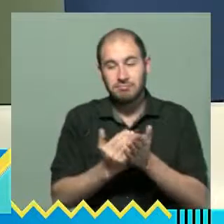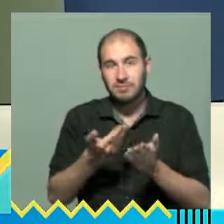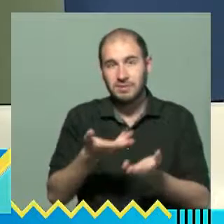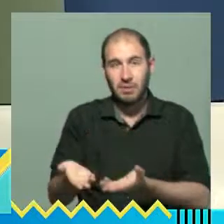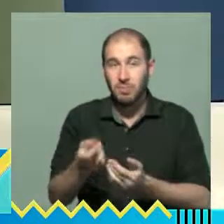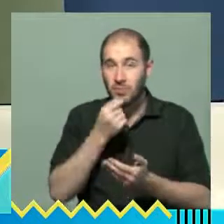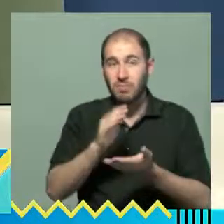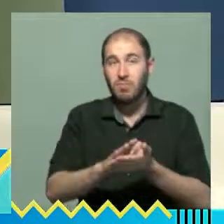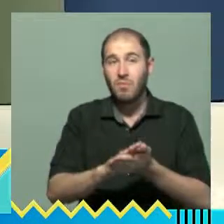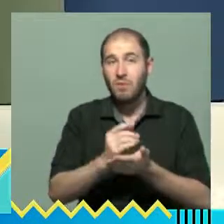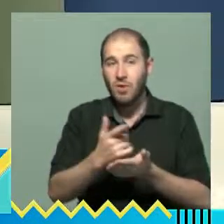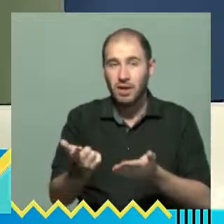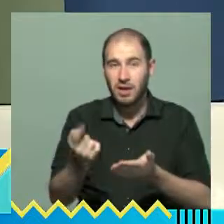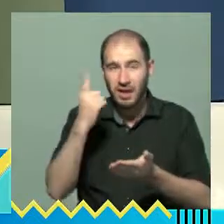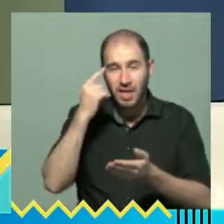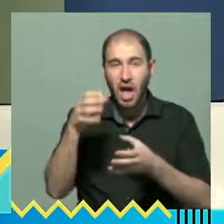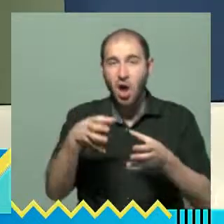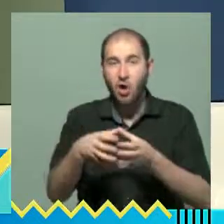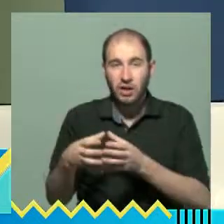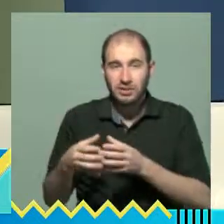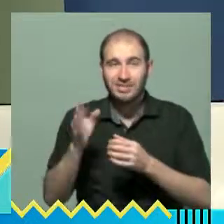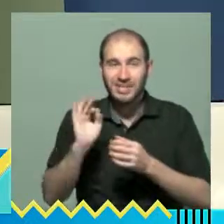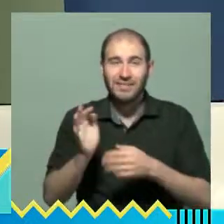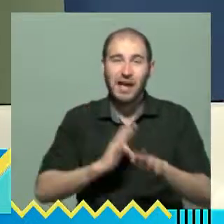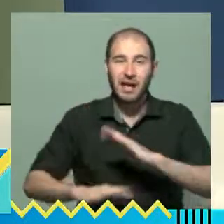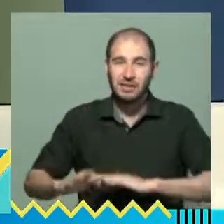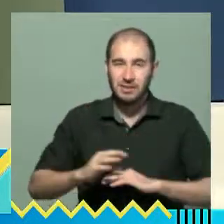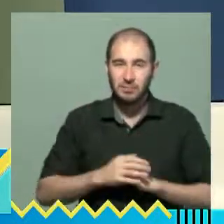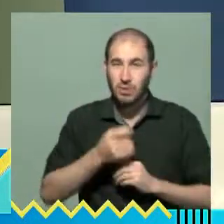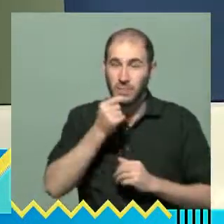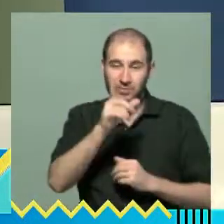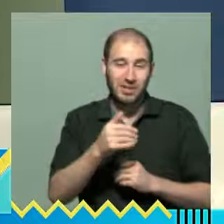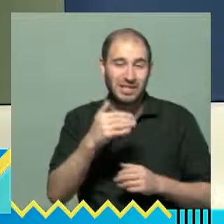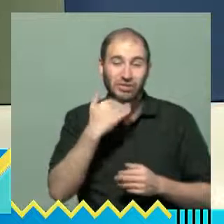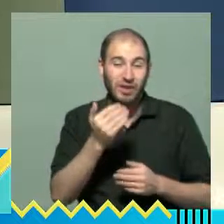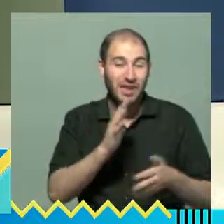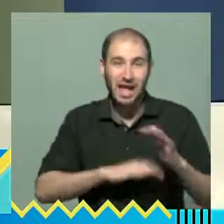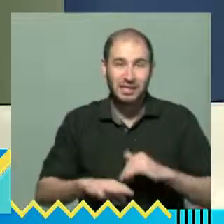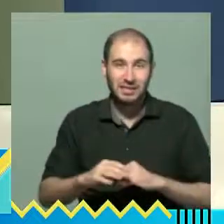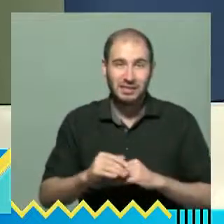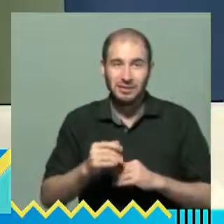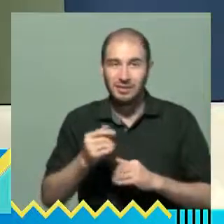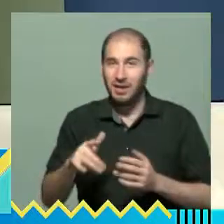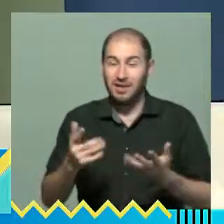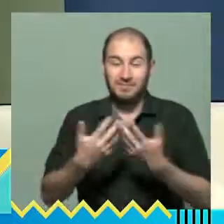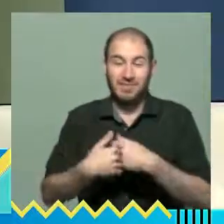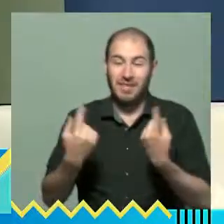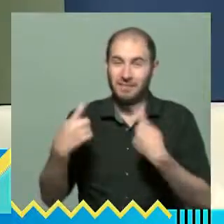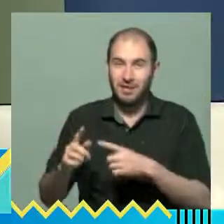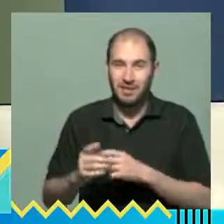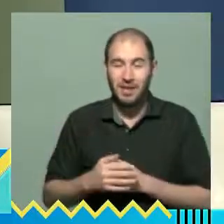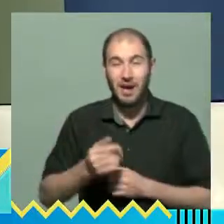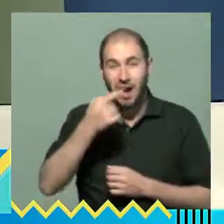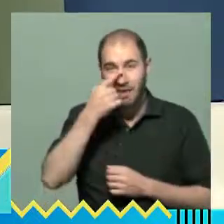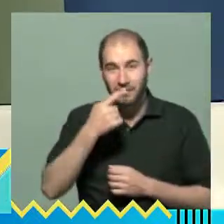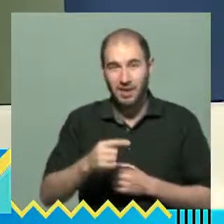entrega resultados, el paradigma de la organización es saber hacer. Y si uno no sabe hacer, es que lo que sabe no condice con la realidad. Entonces, en